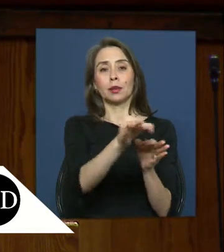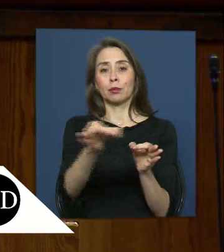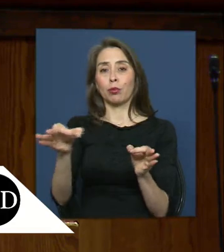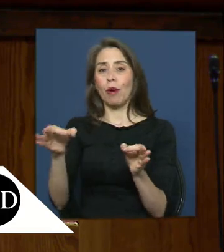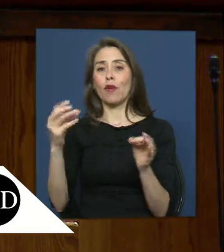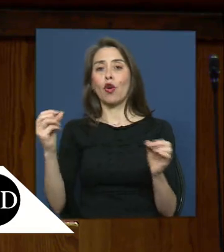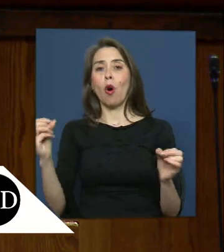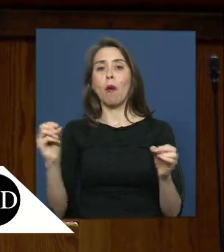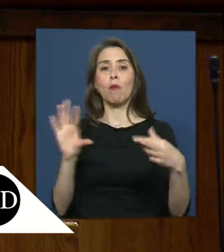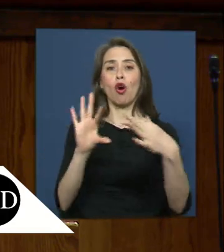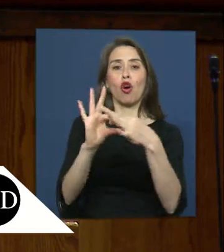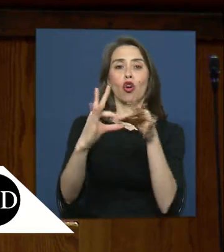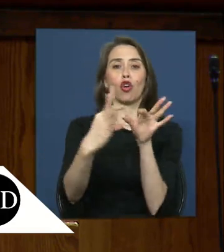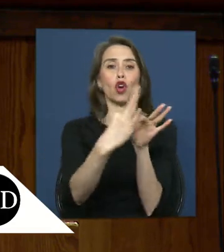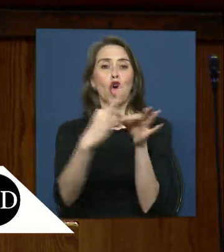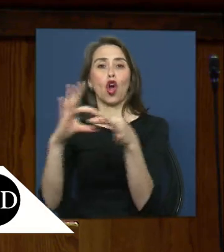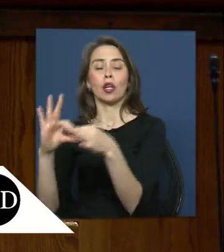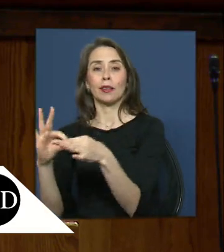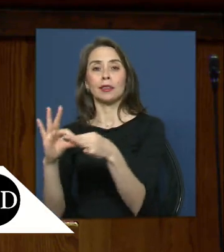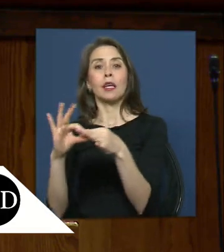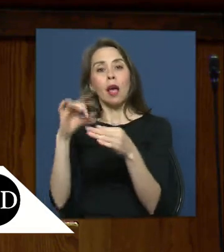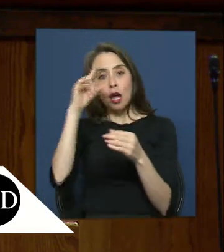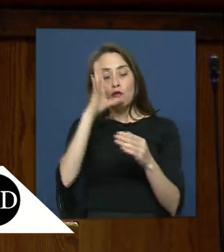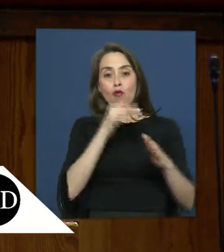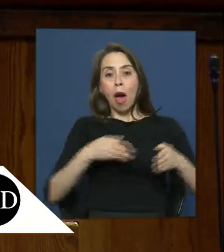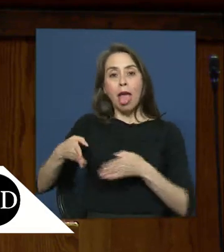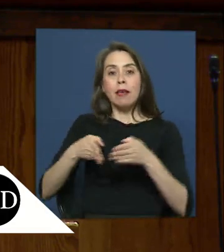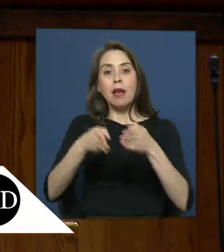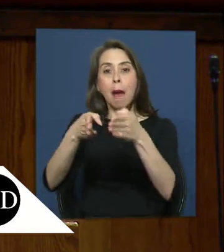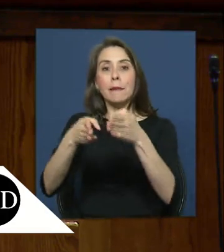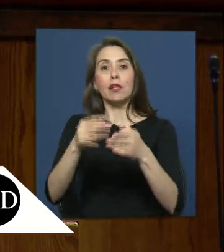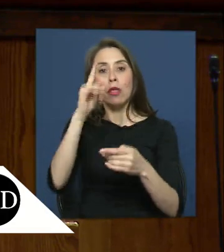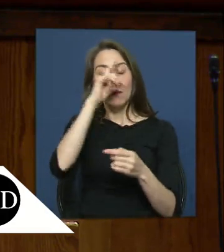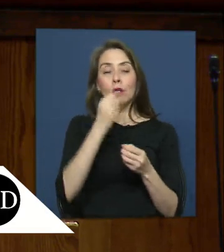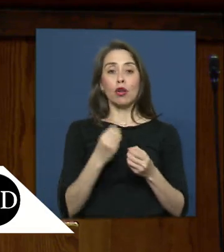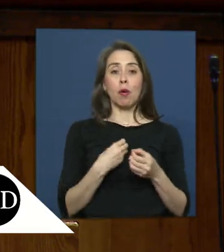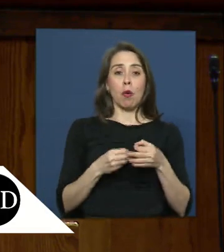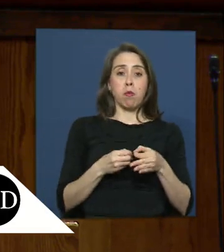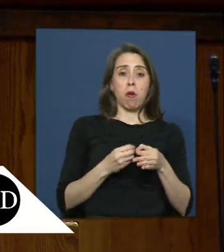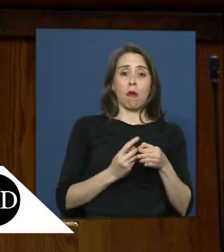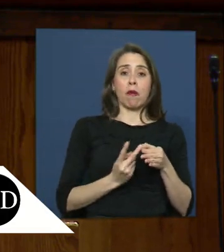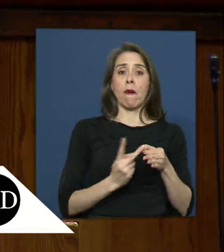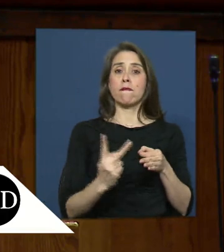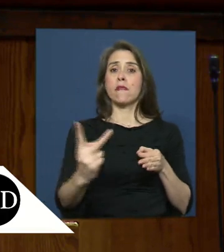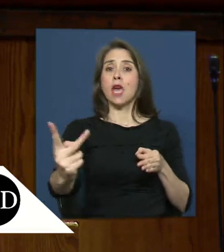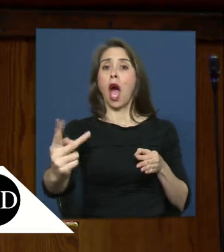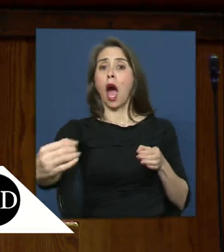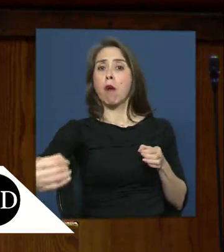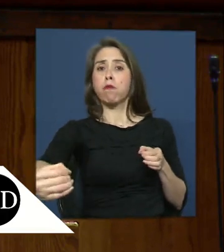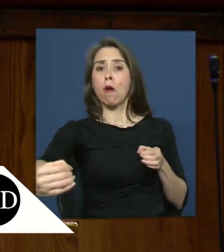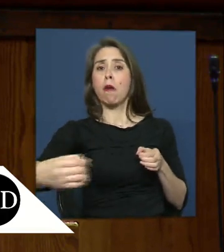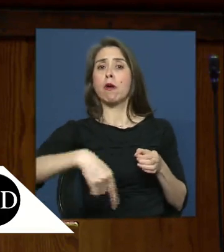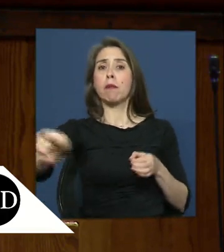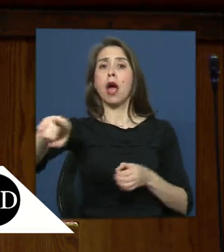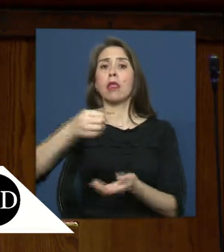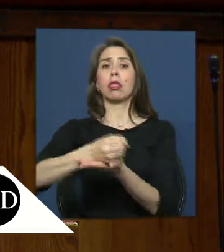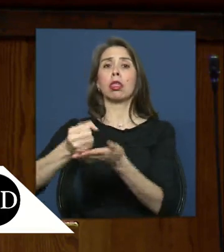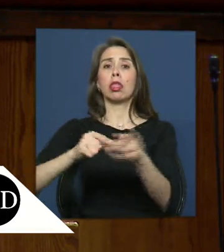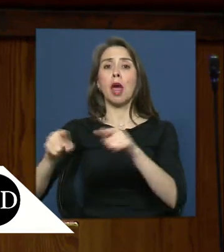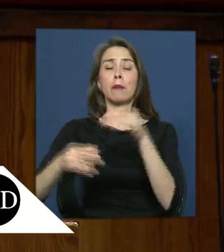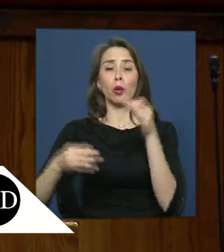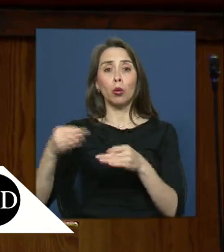implicadas, lo que dificultaría el desplazamiento de sus habitantes para realizar sus trámites judiciales, se señaló que